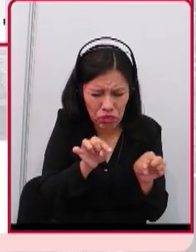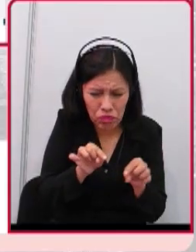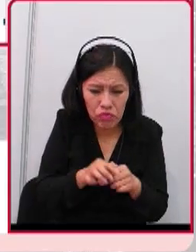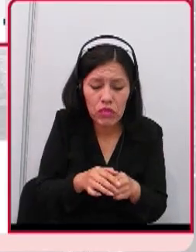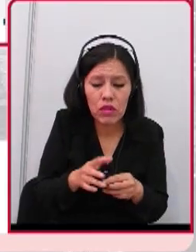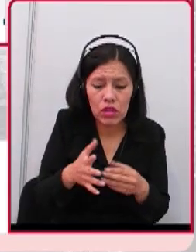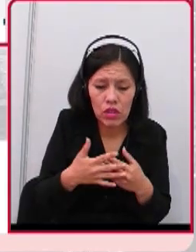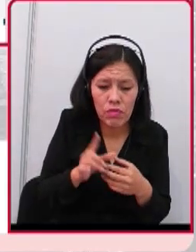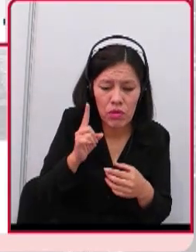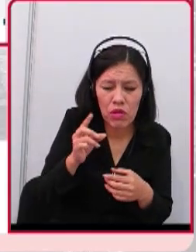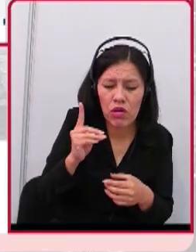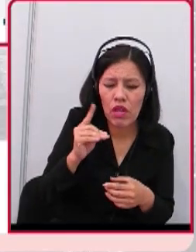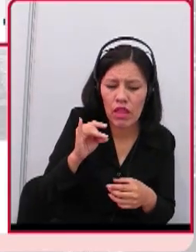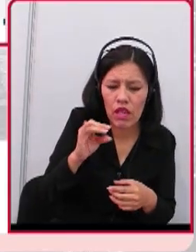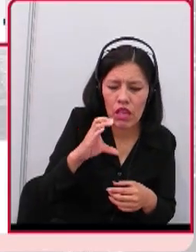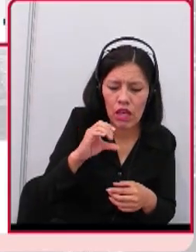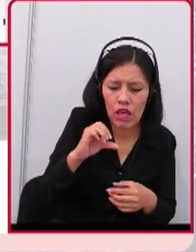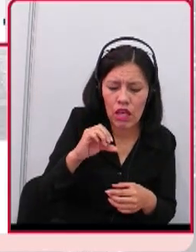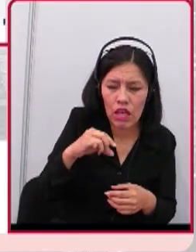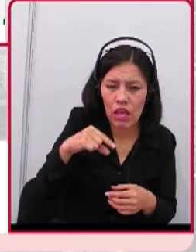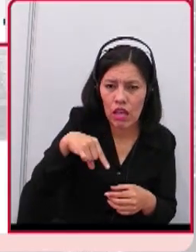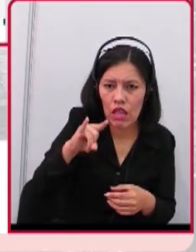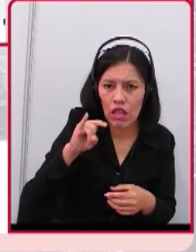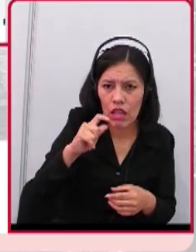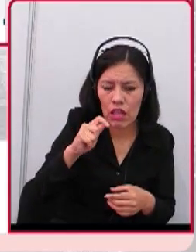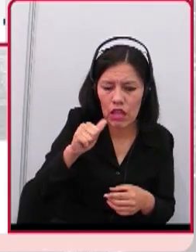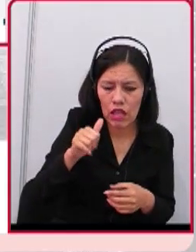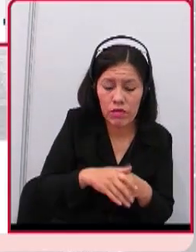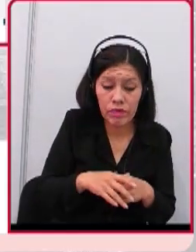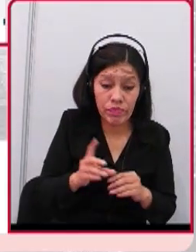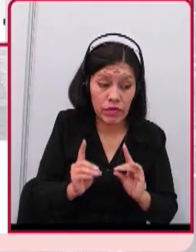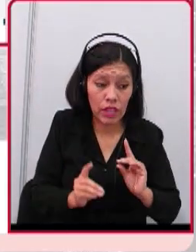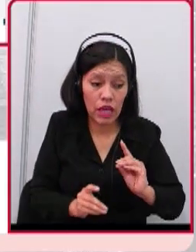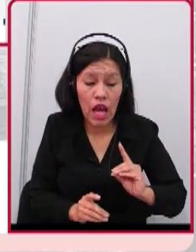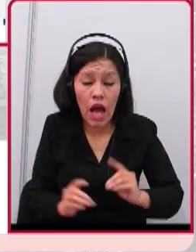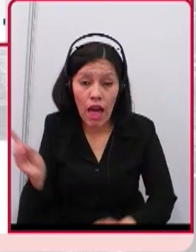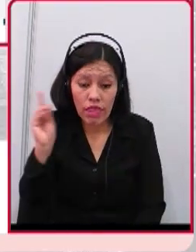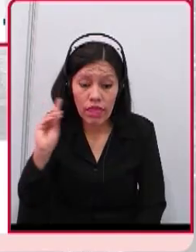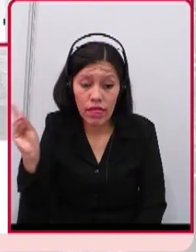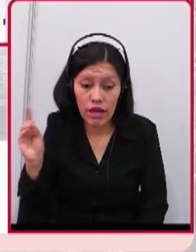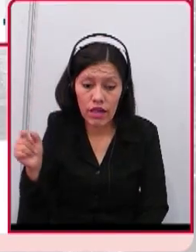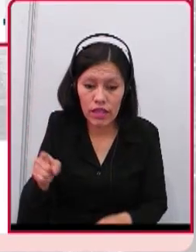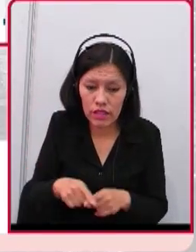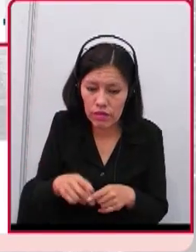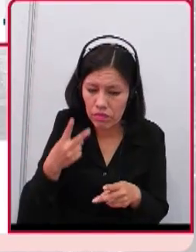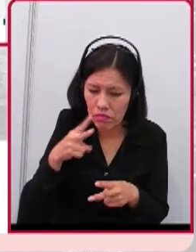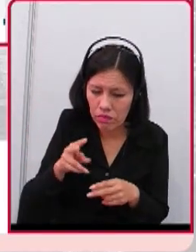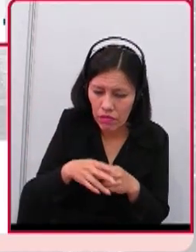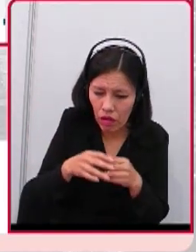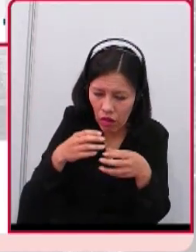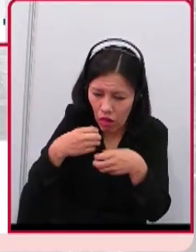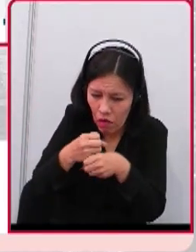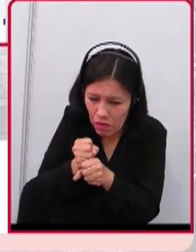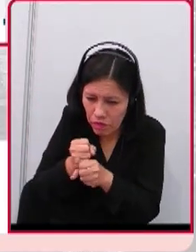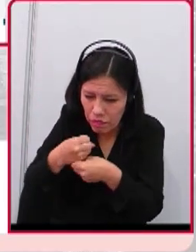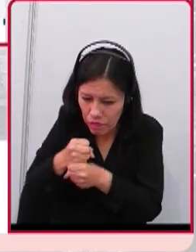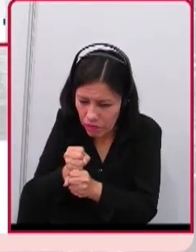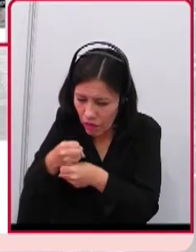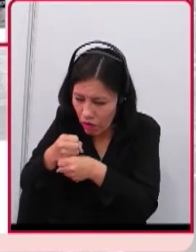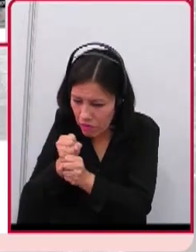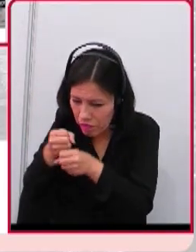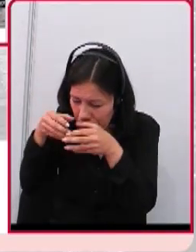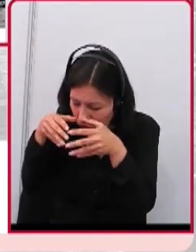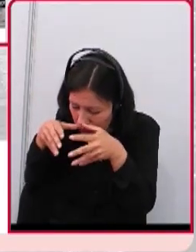por diquita y arcillas, ¿no? Y en la parte derecha un poco la microscopía corroborando lo que estamos viendo a nivel macro,